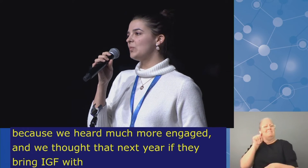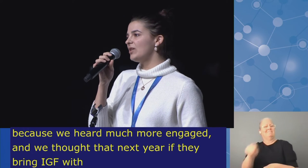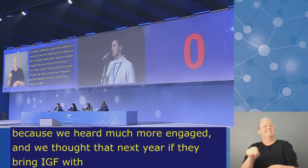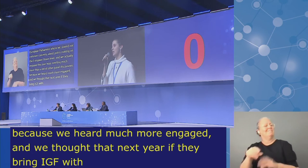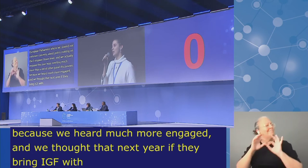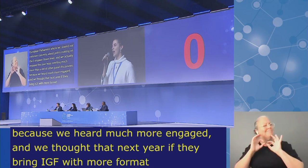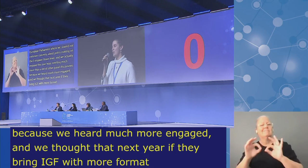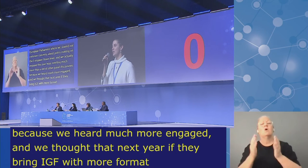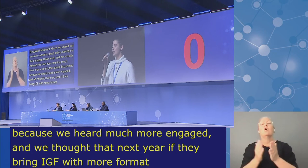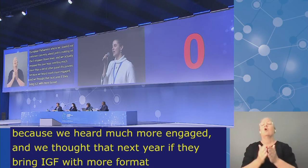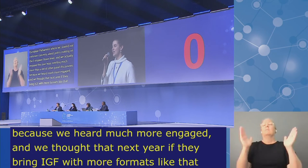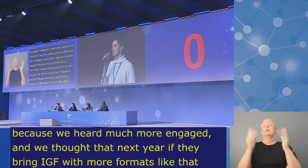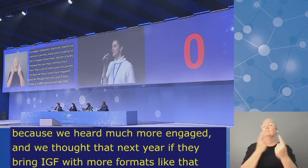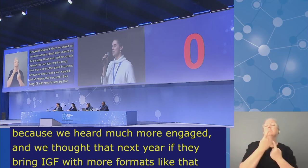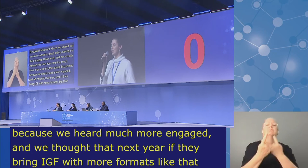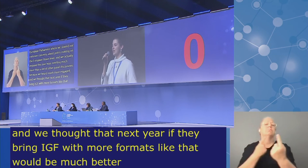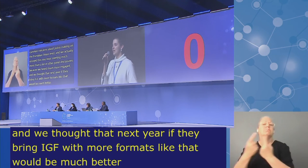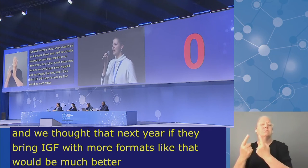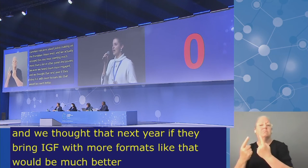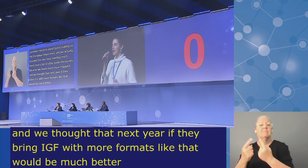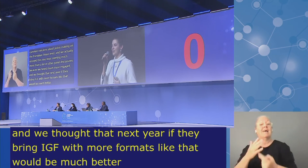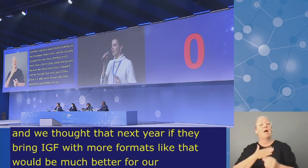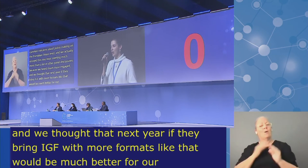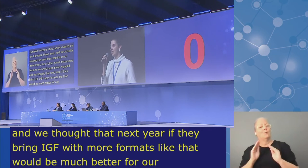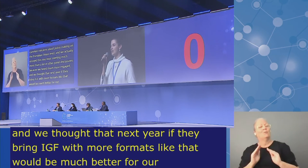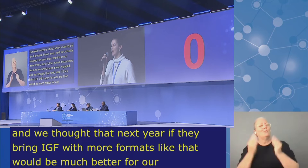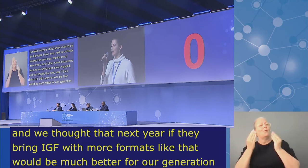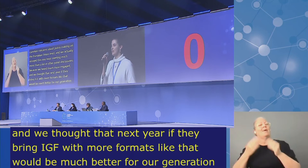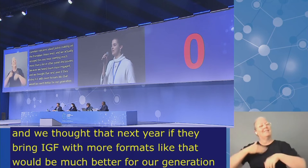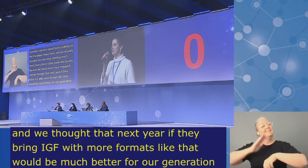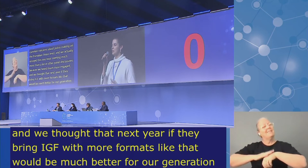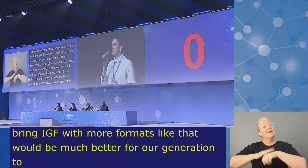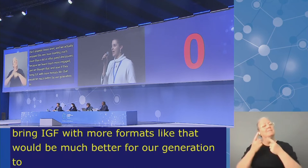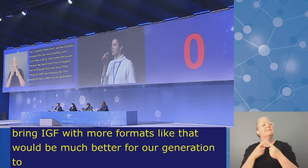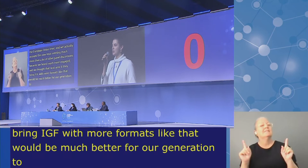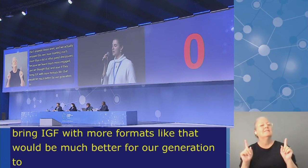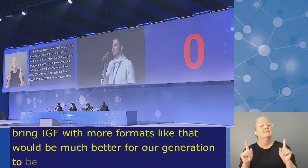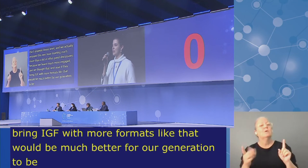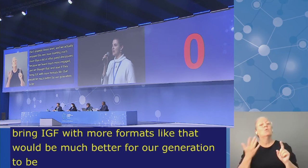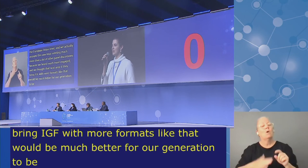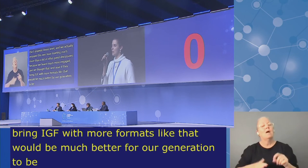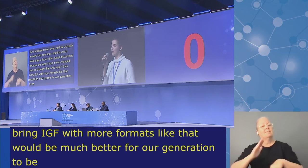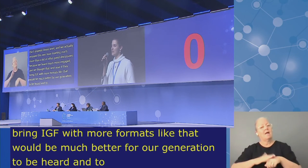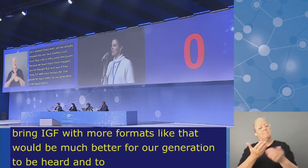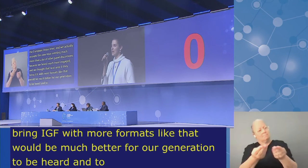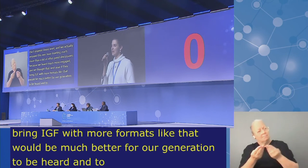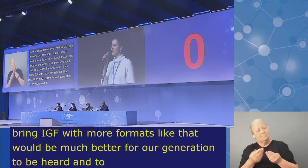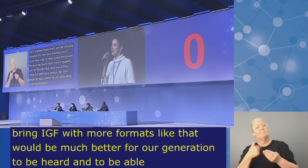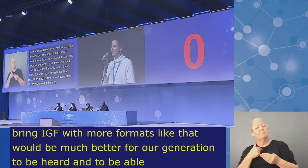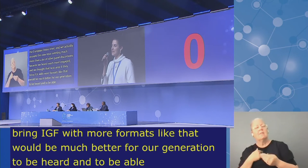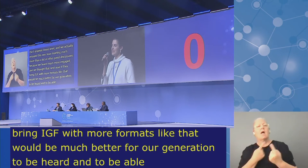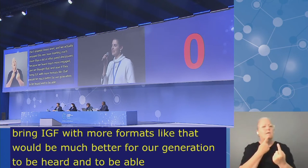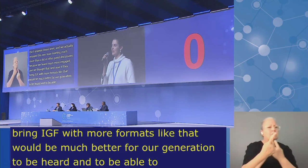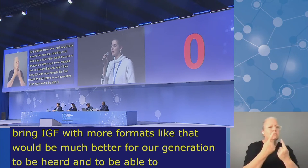debate. Nos gustaría que en los futuros encuentros hubiera